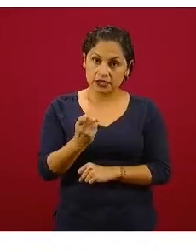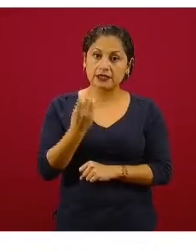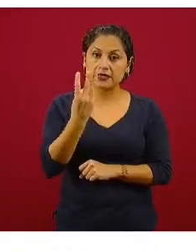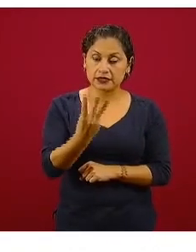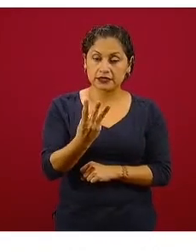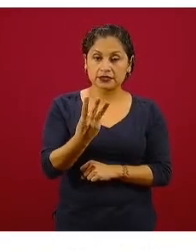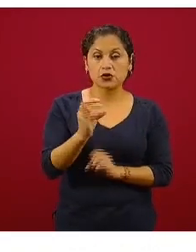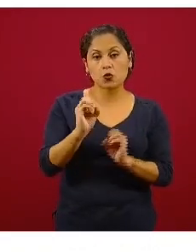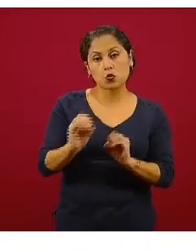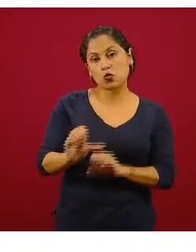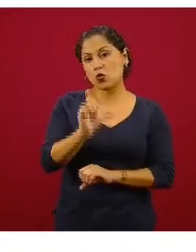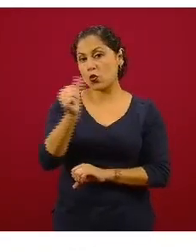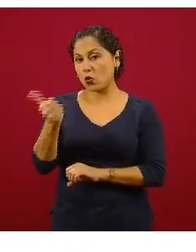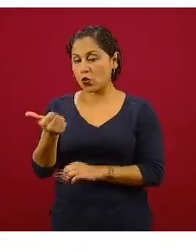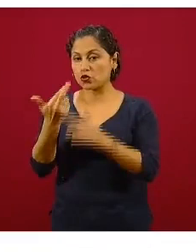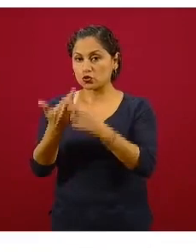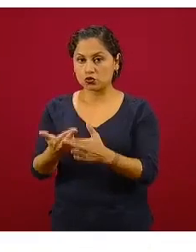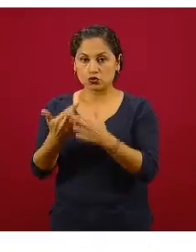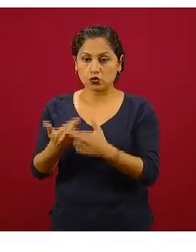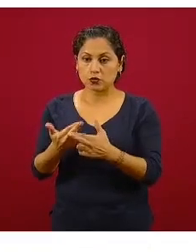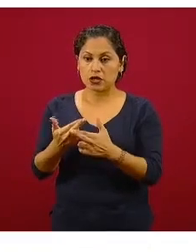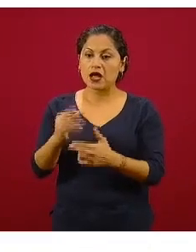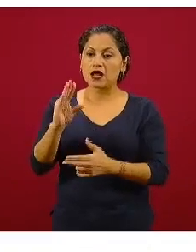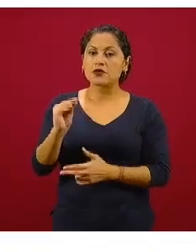51.633, o fueron descartadas como